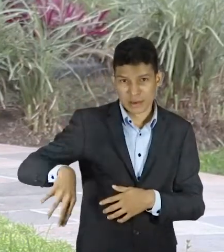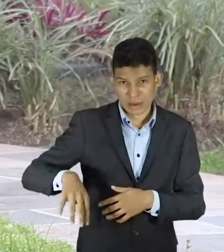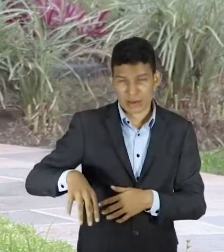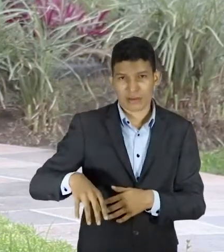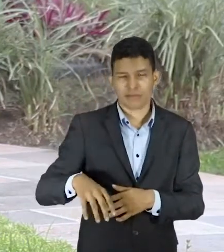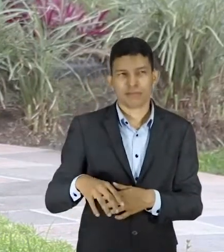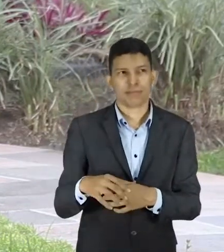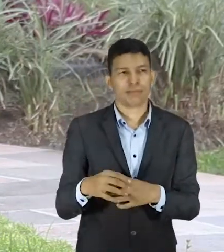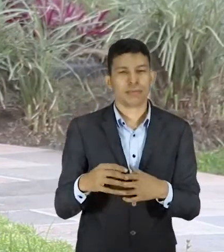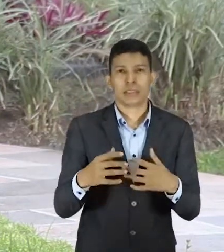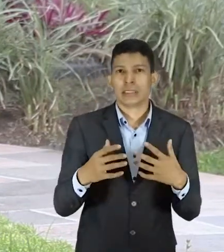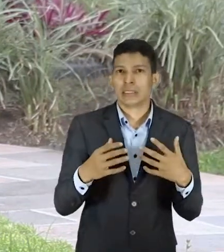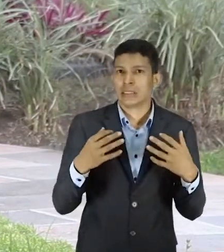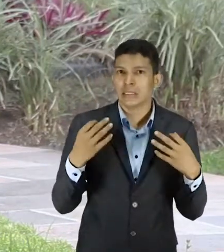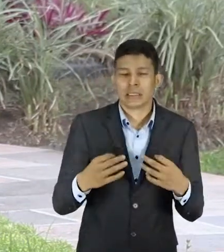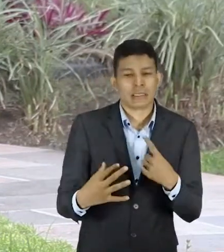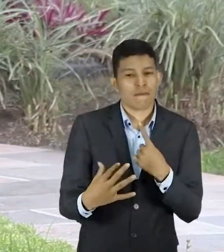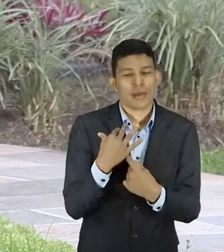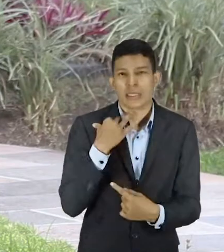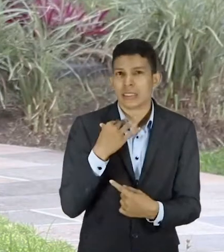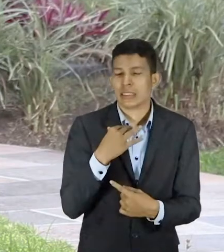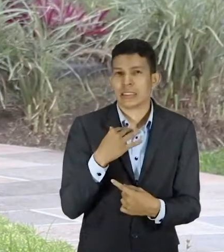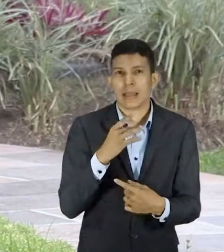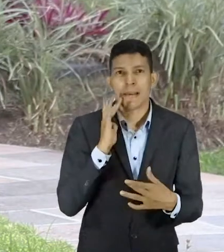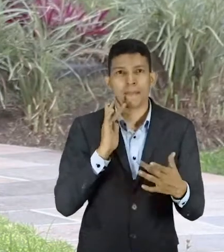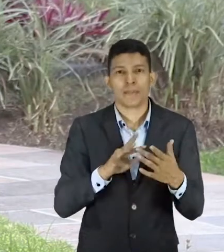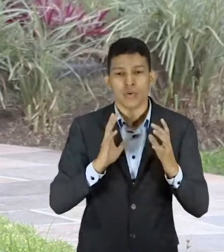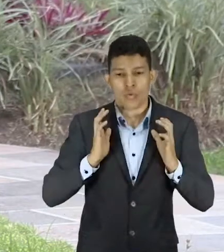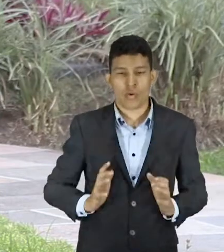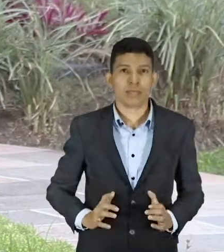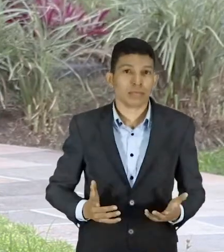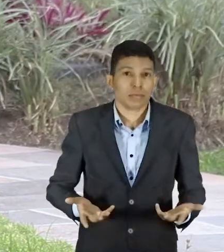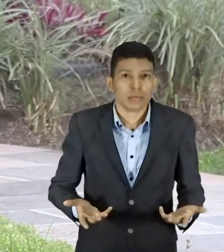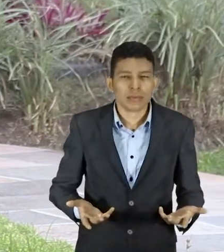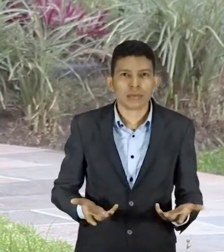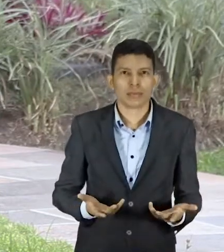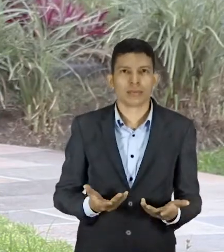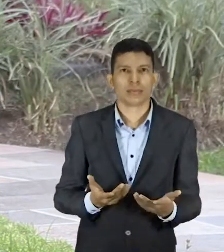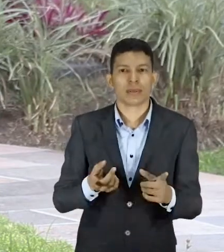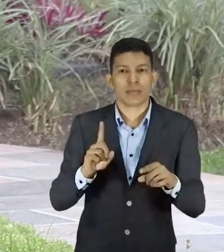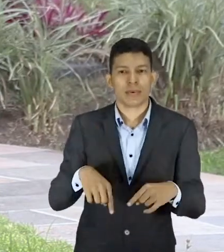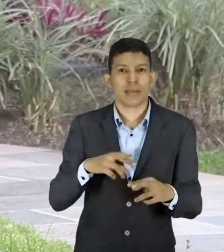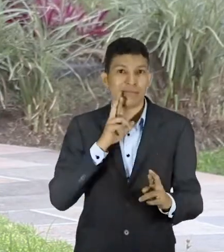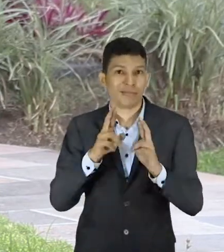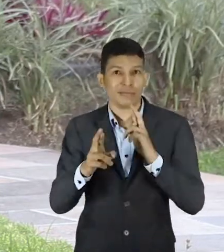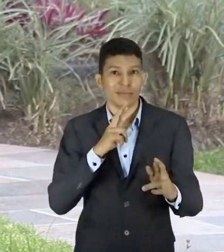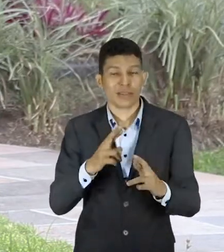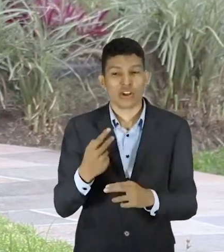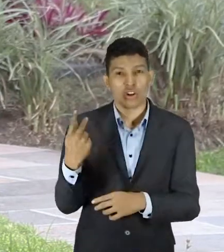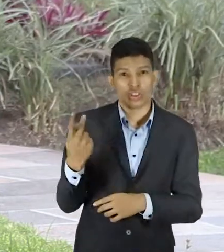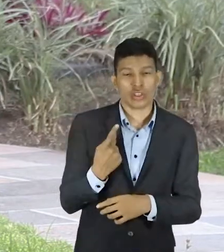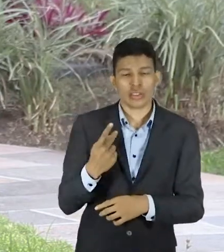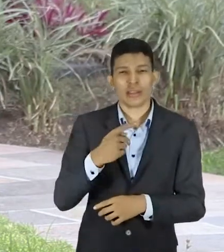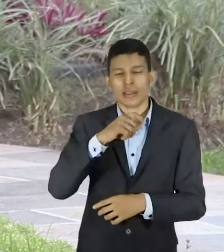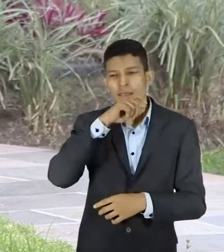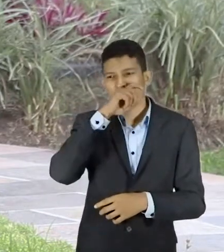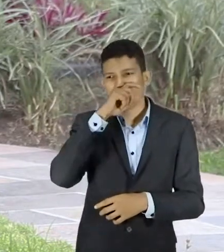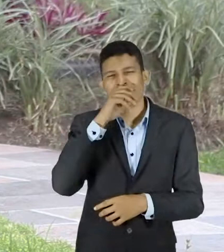algo que nos llega directamente, digamos, en la parte física, que tiene que ver también la relación de